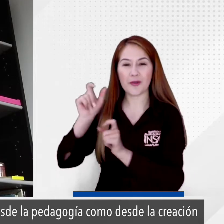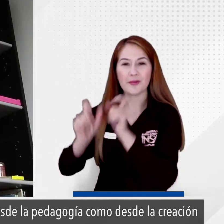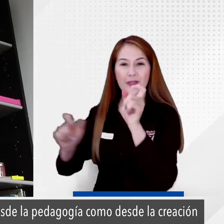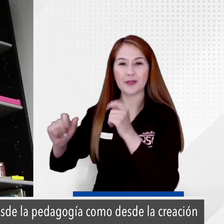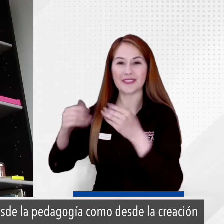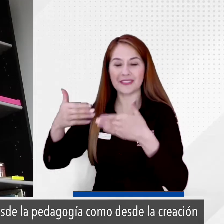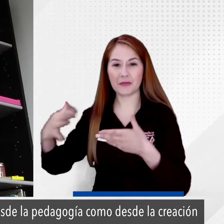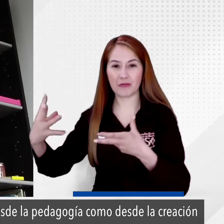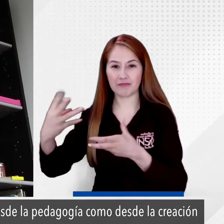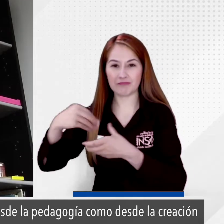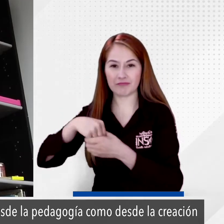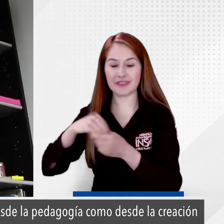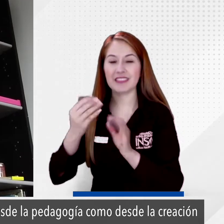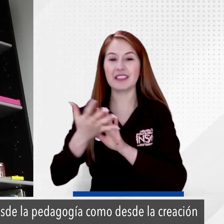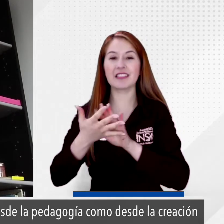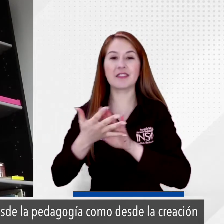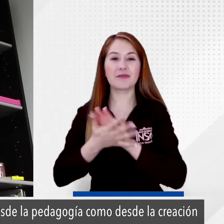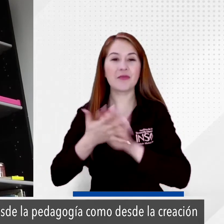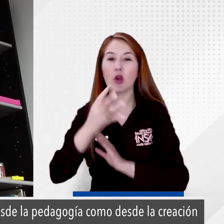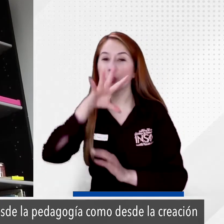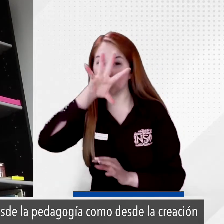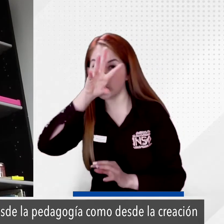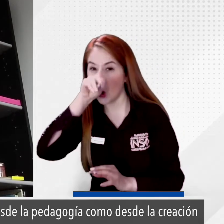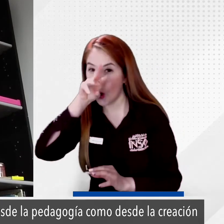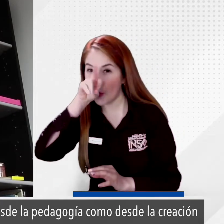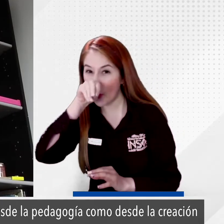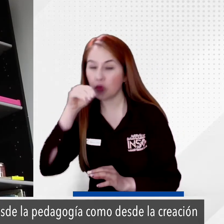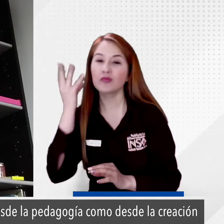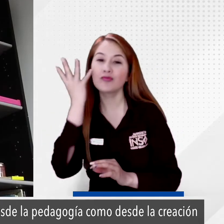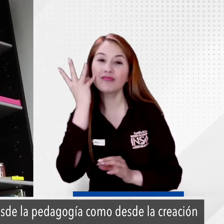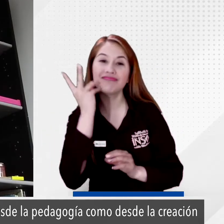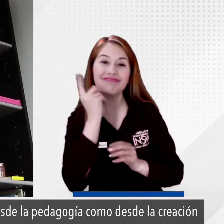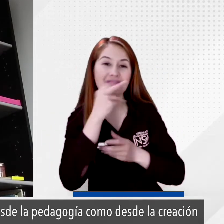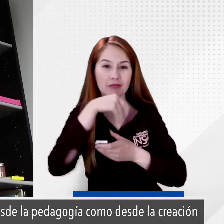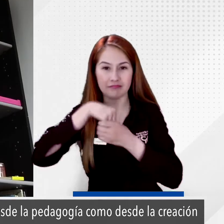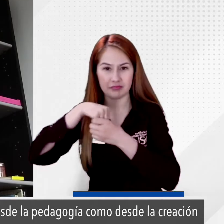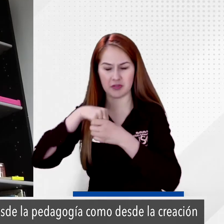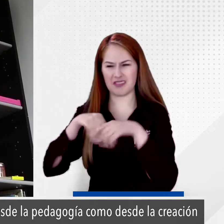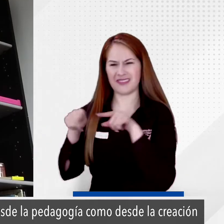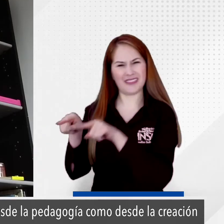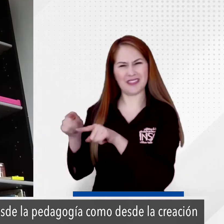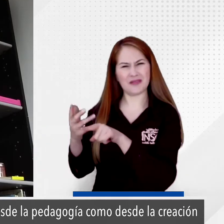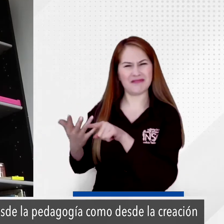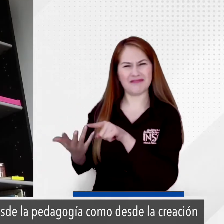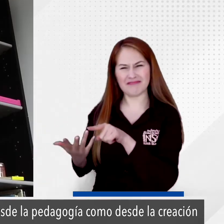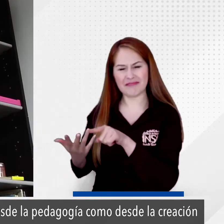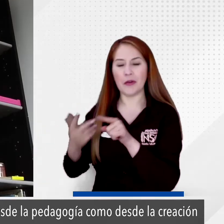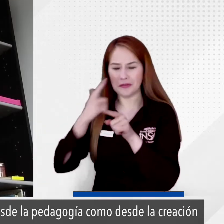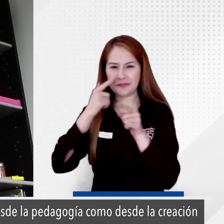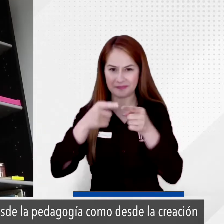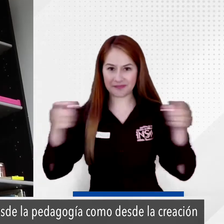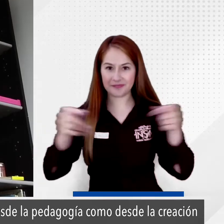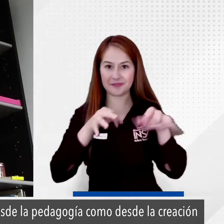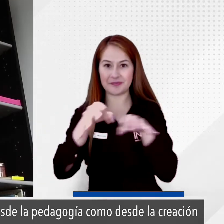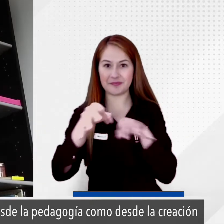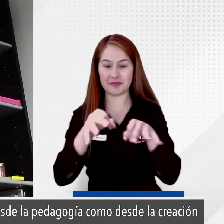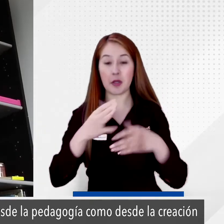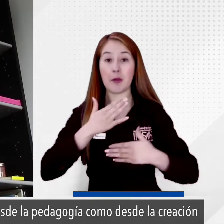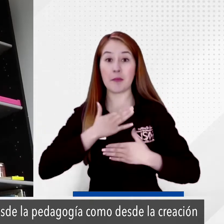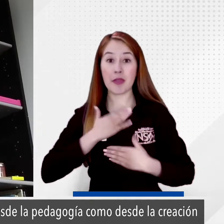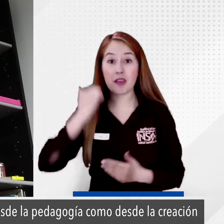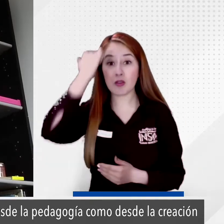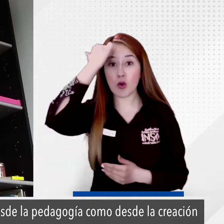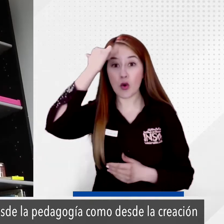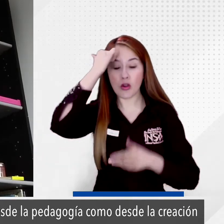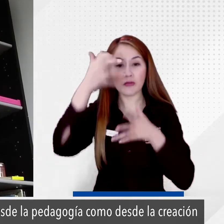la fusión que tiene tanto mi ejercicio desde la pedagogía como desde la creación